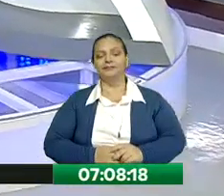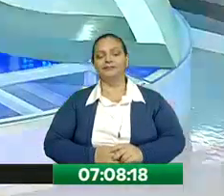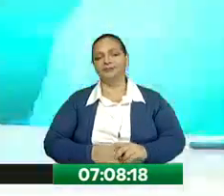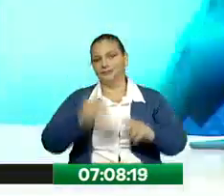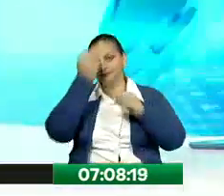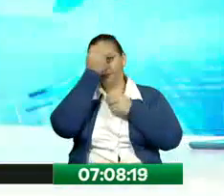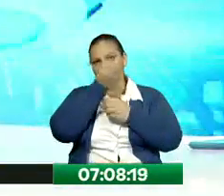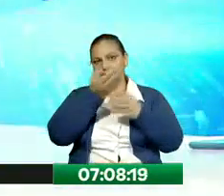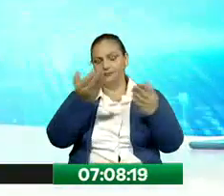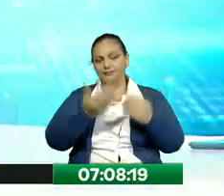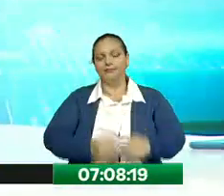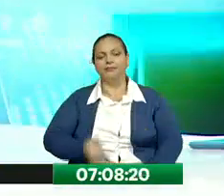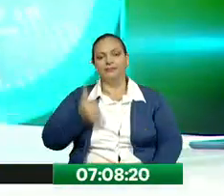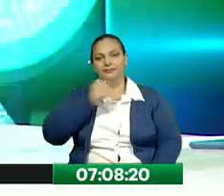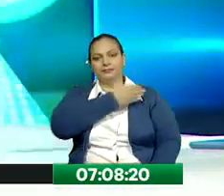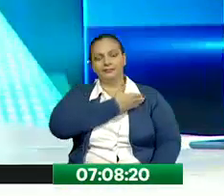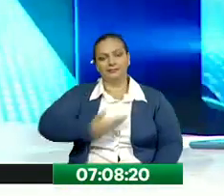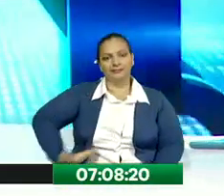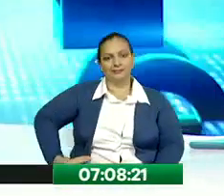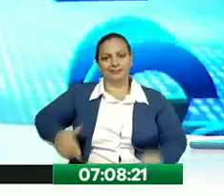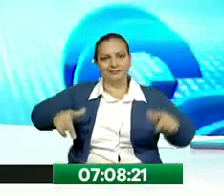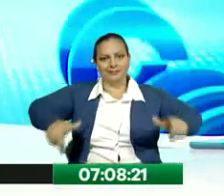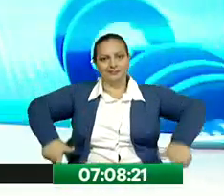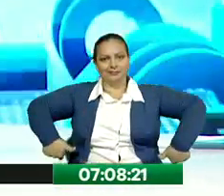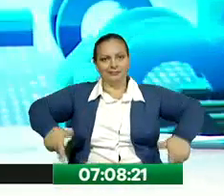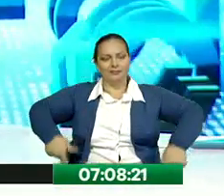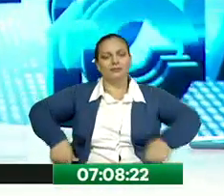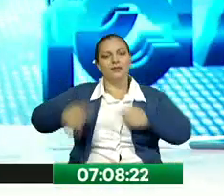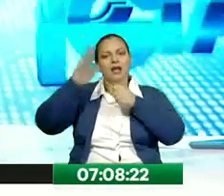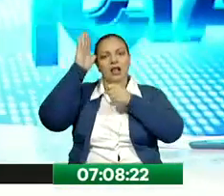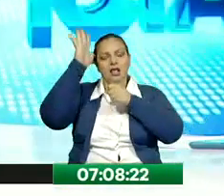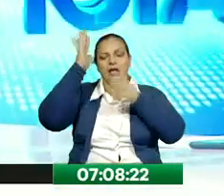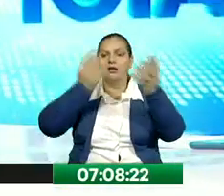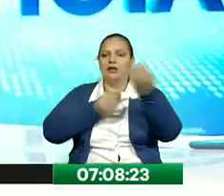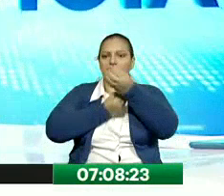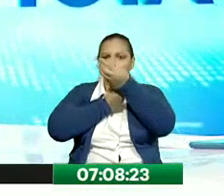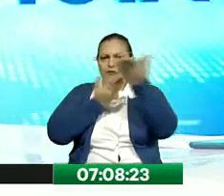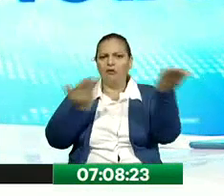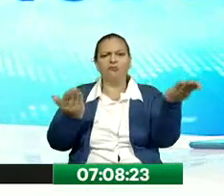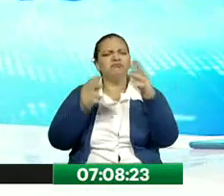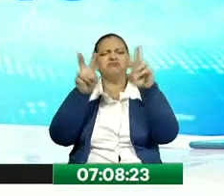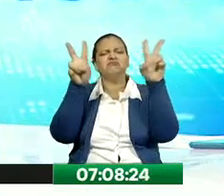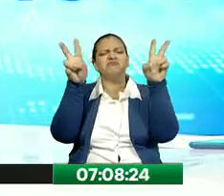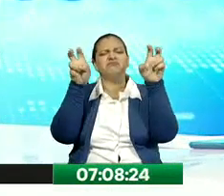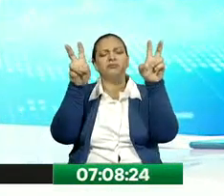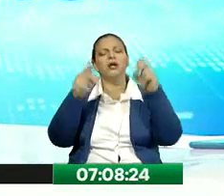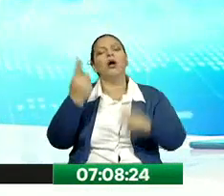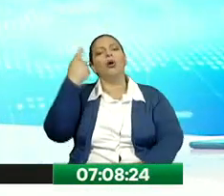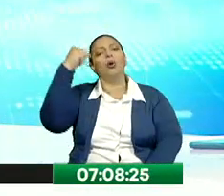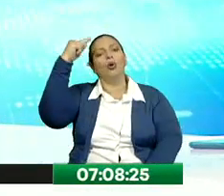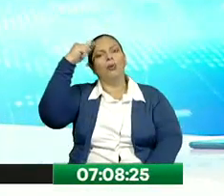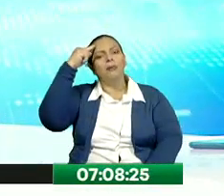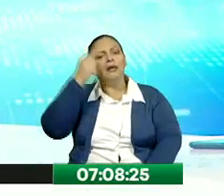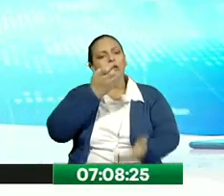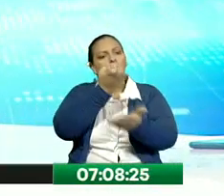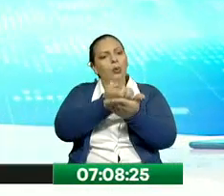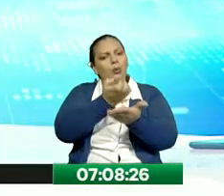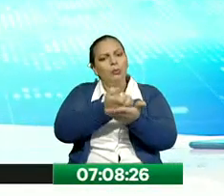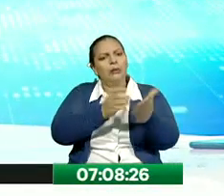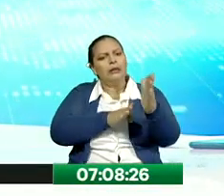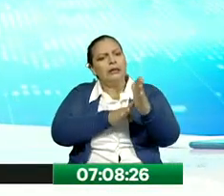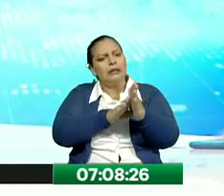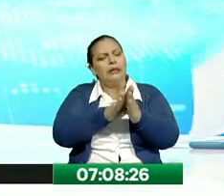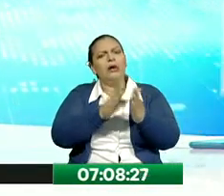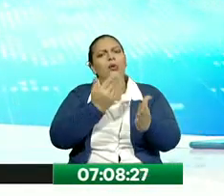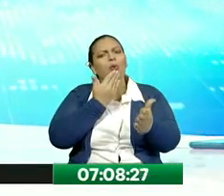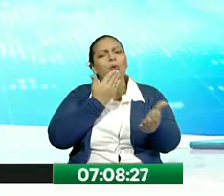Información, el presidente Lenín Moreno brindó un mensaje a la nación en el que se refirió a las acciones tomadas por el gobierno en